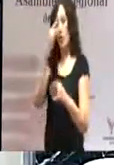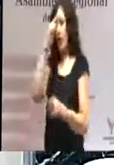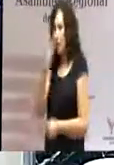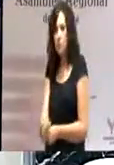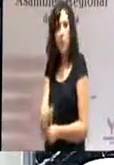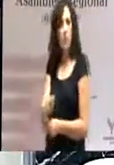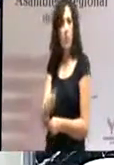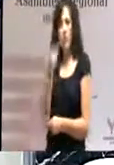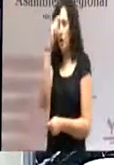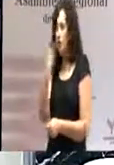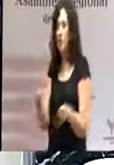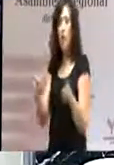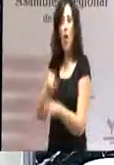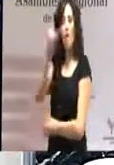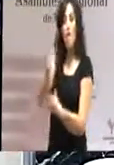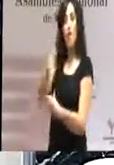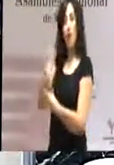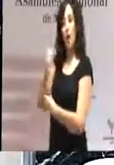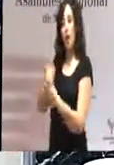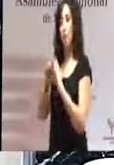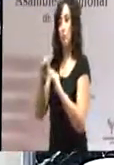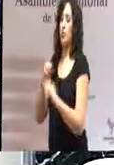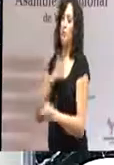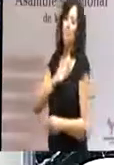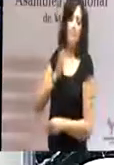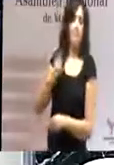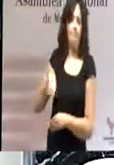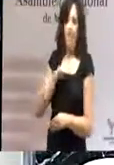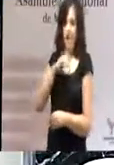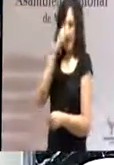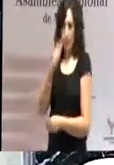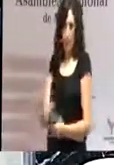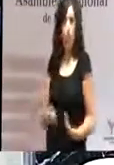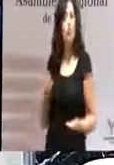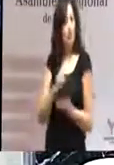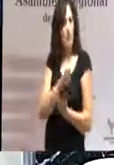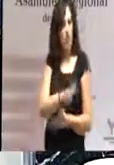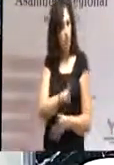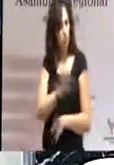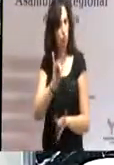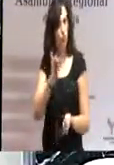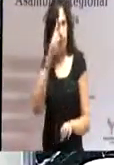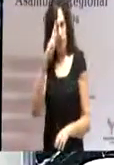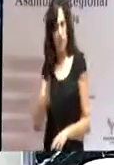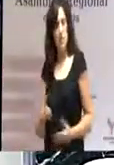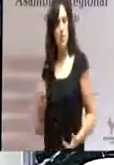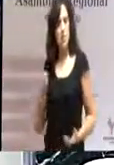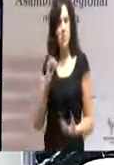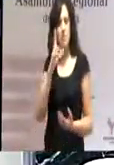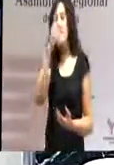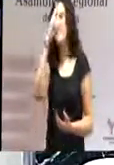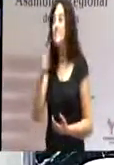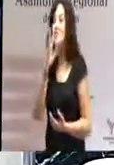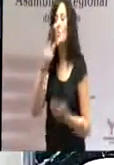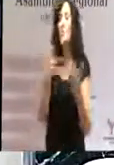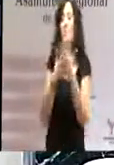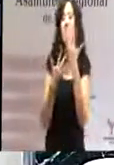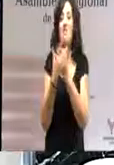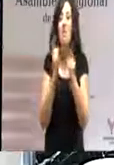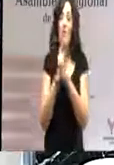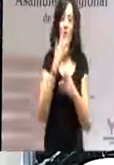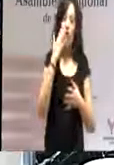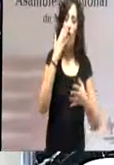nos merecían sus votantes. Inmenso respeto que nos merecían sus votantes, reitero. Respeto y por una mezcla de coherencia